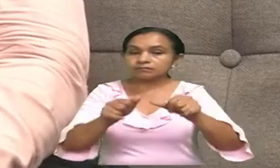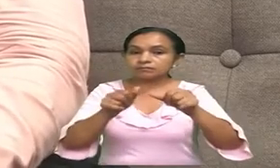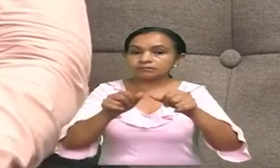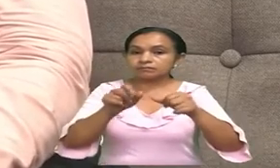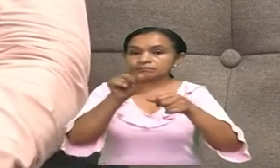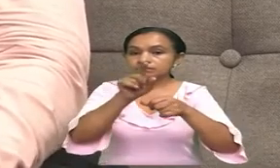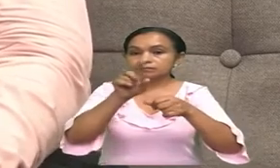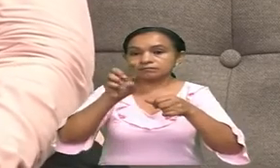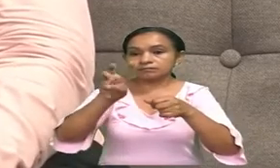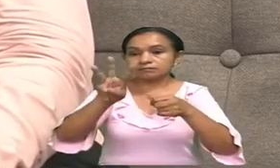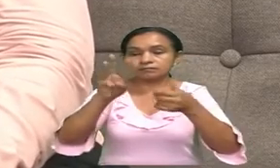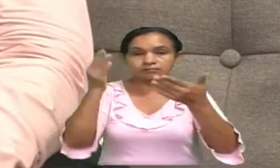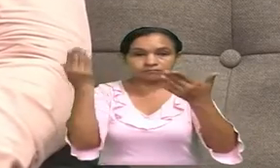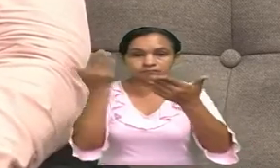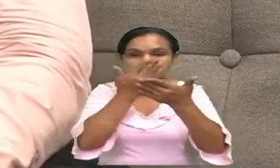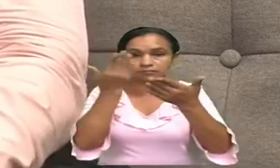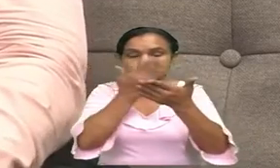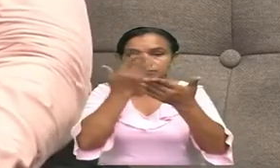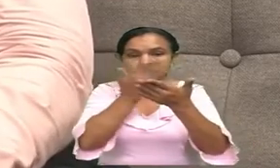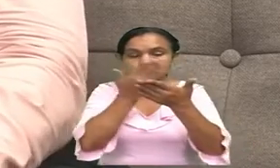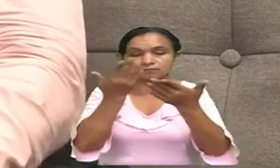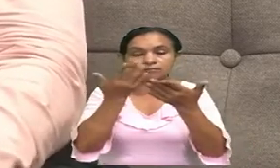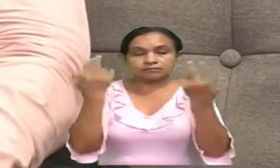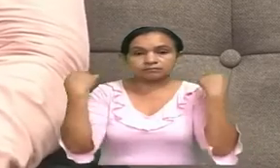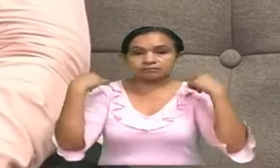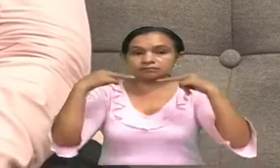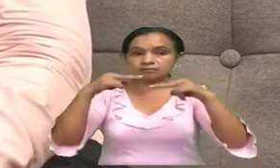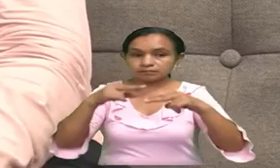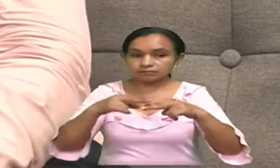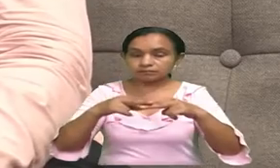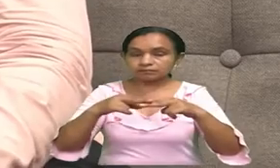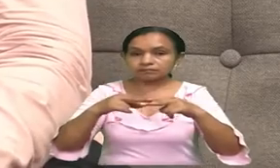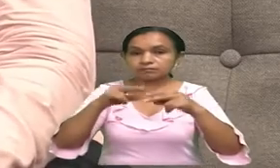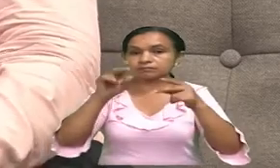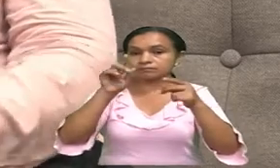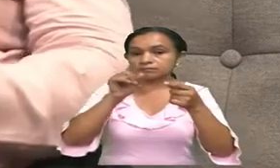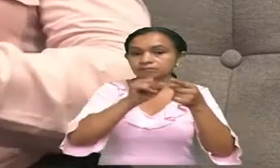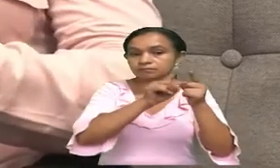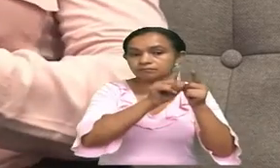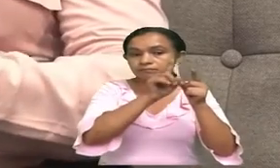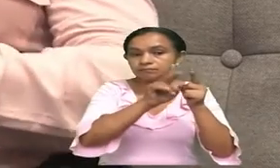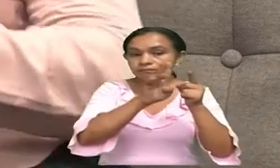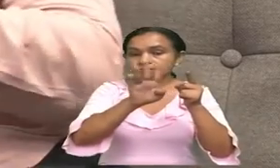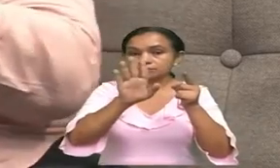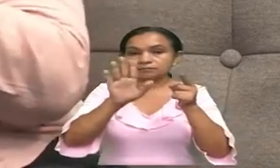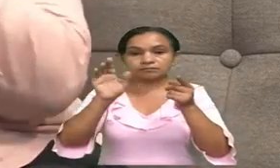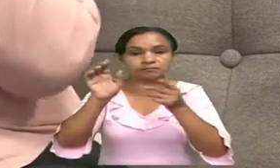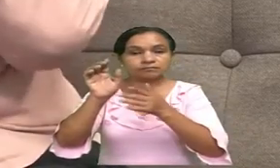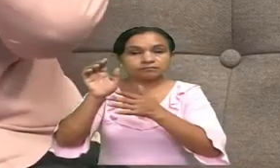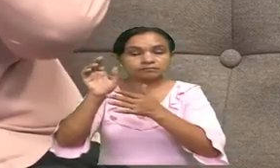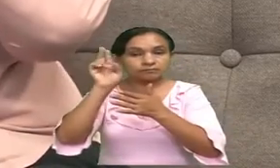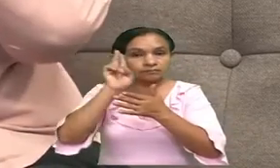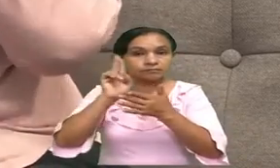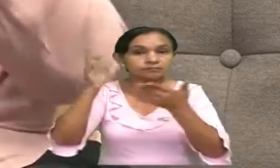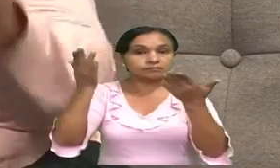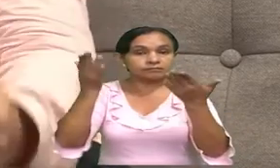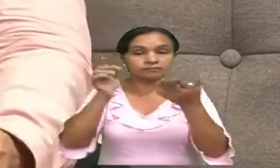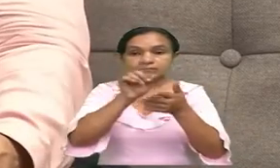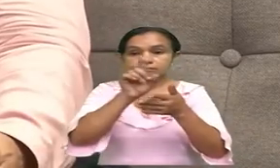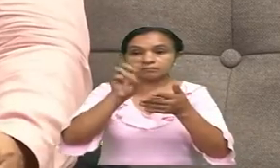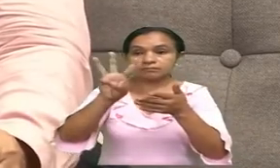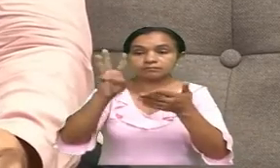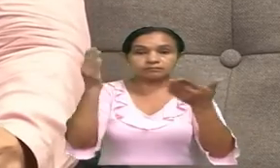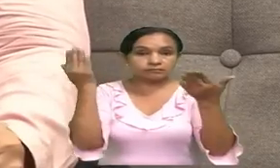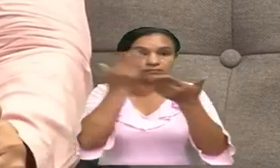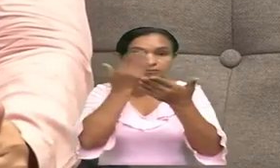13 carreras de formación de profesores de secundaria, primaria y secundaria. Estas 13 carreras nosotros